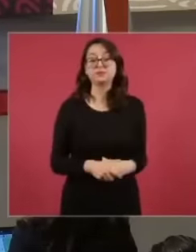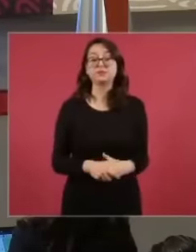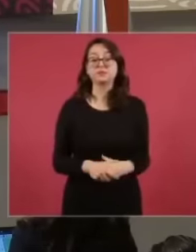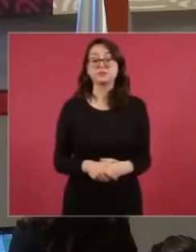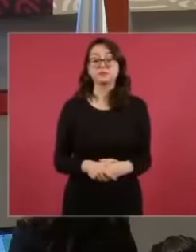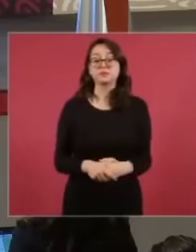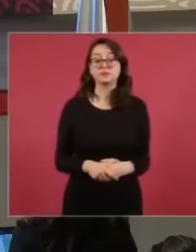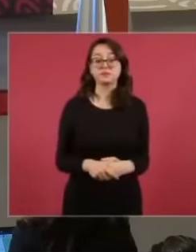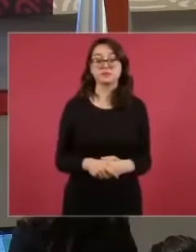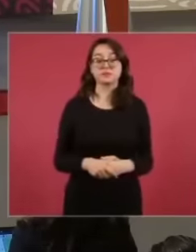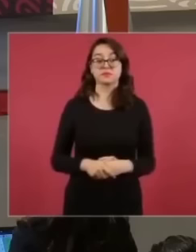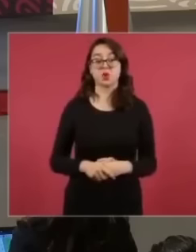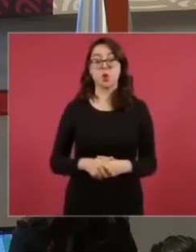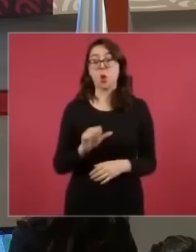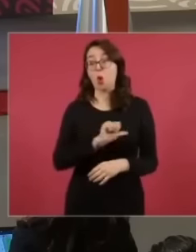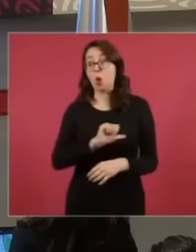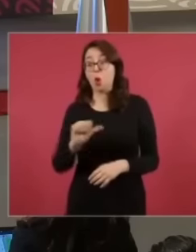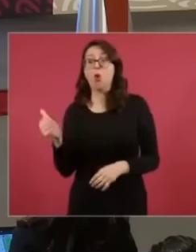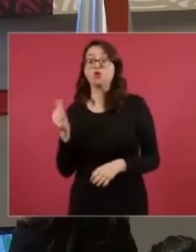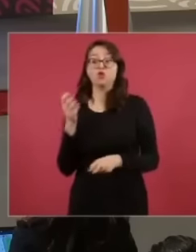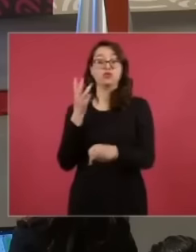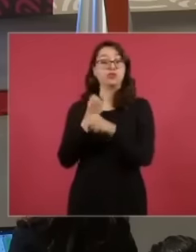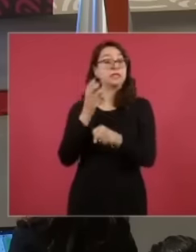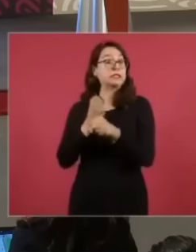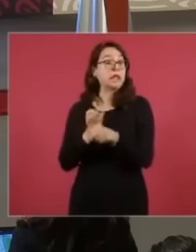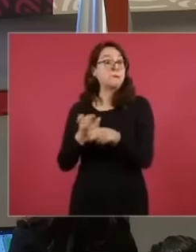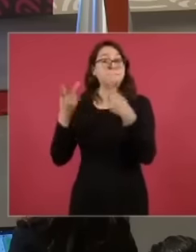Un tercer informante